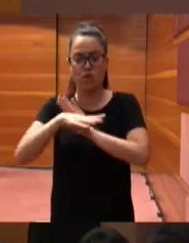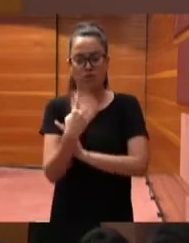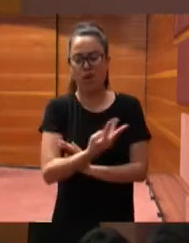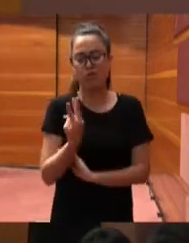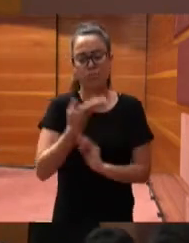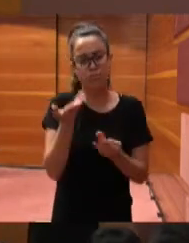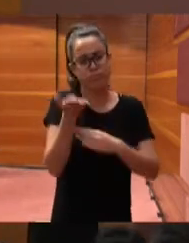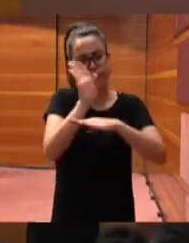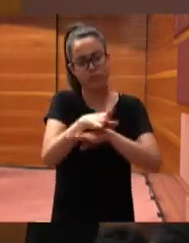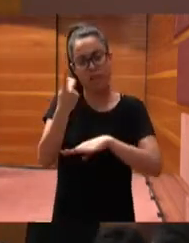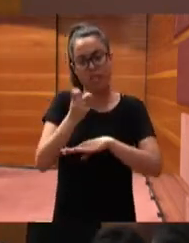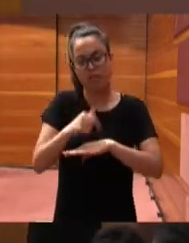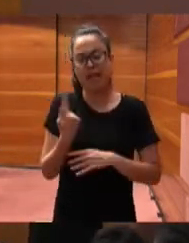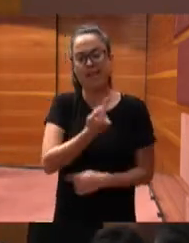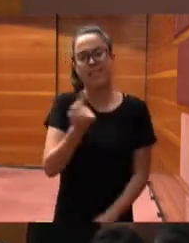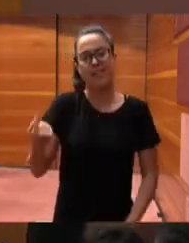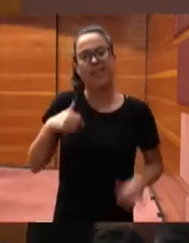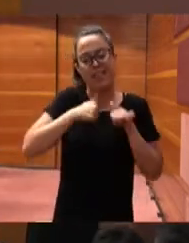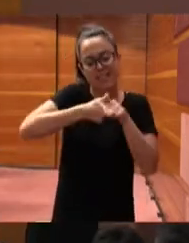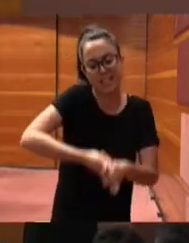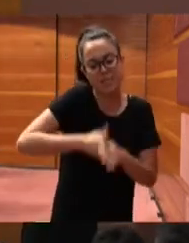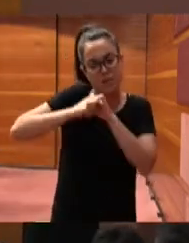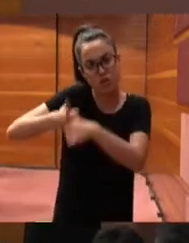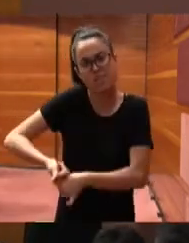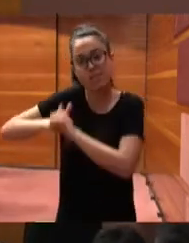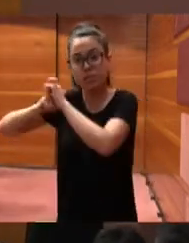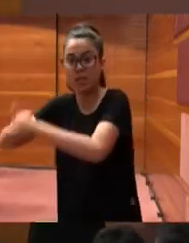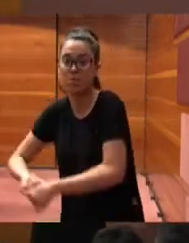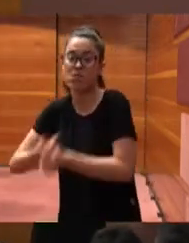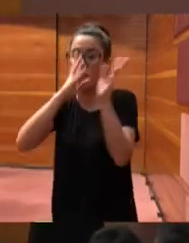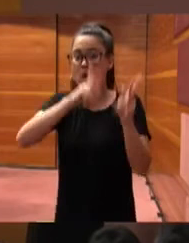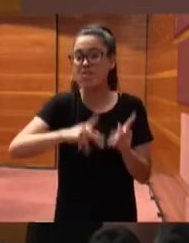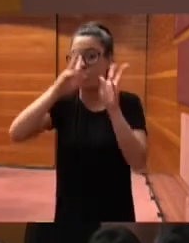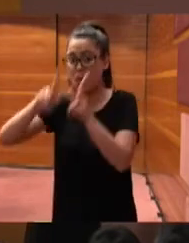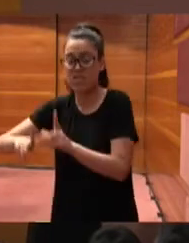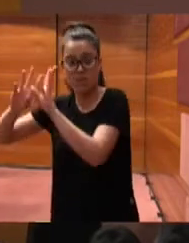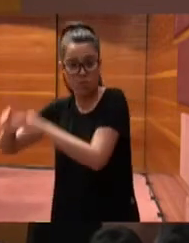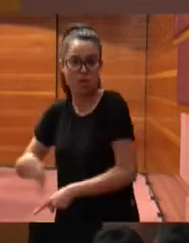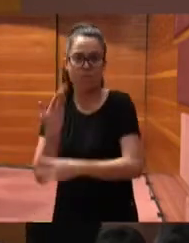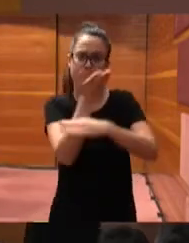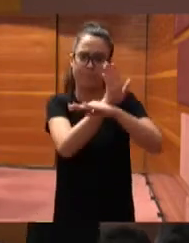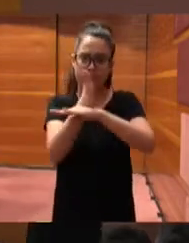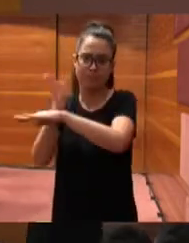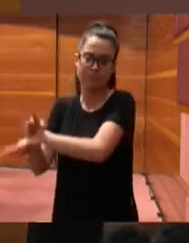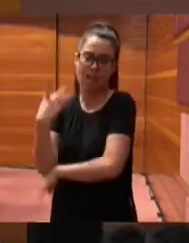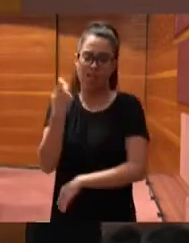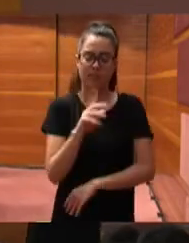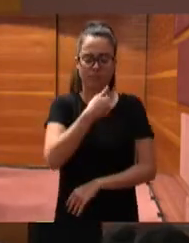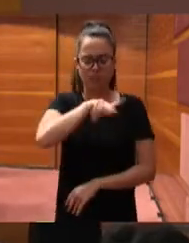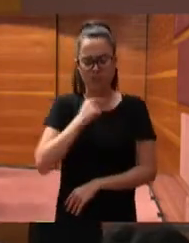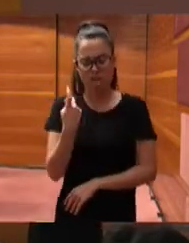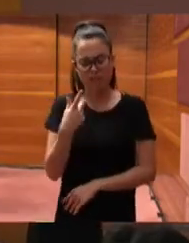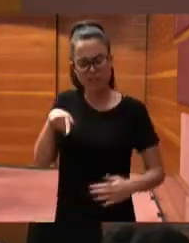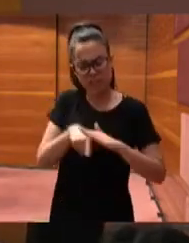metodología de seguimiento y de rendición de cuentas. Bien, nuevamente, ¿cómo llegamos a rendir cuentas? Pues si además de datos, me hace falta